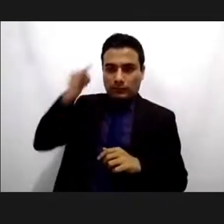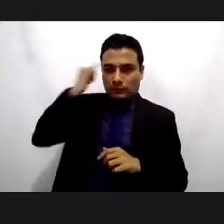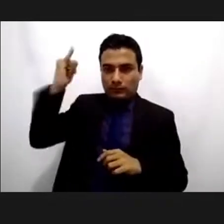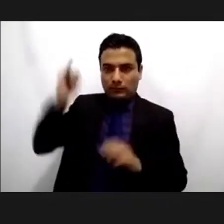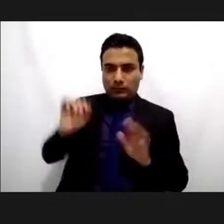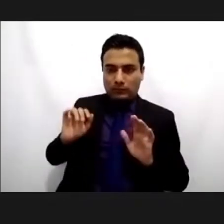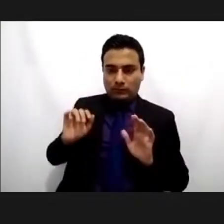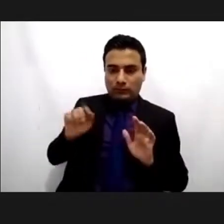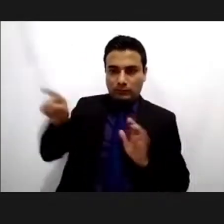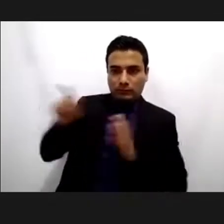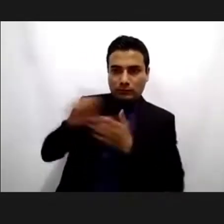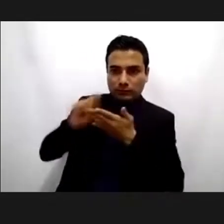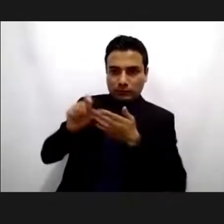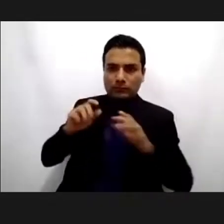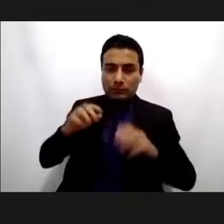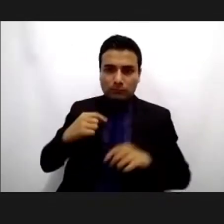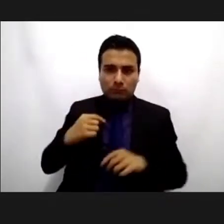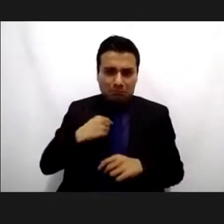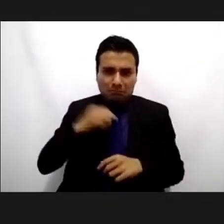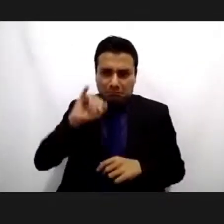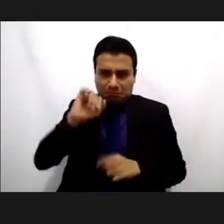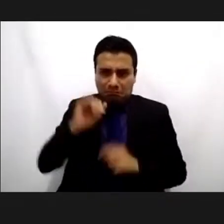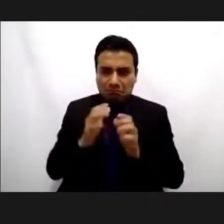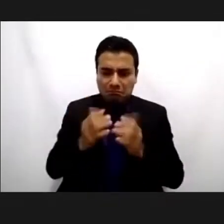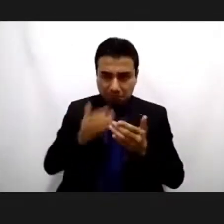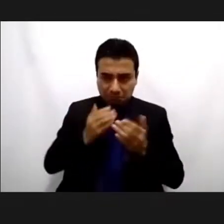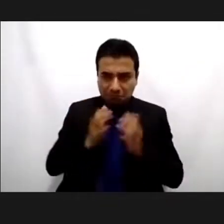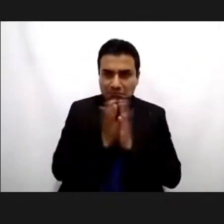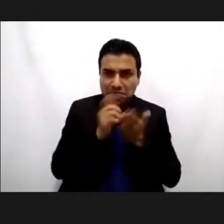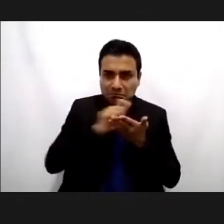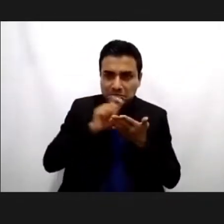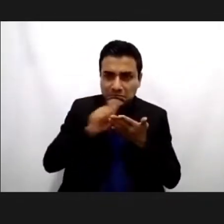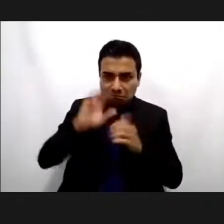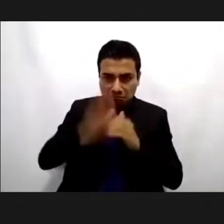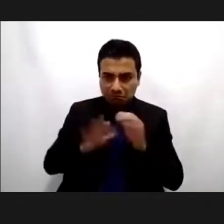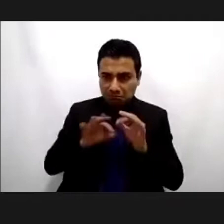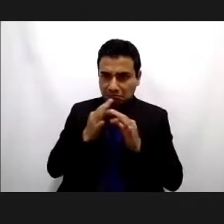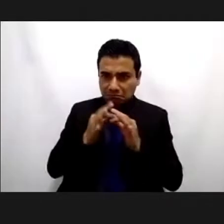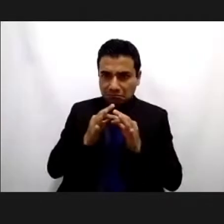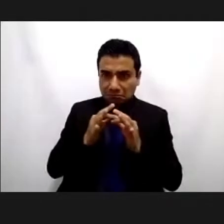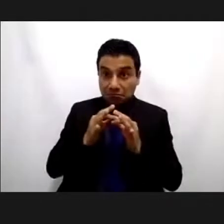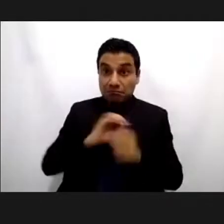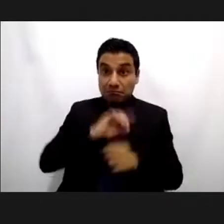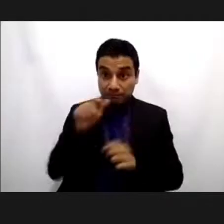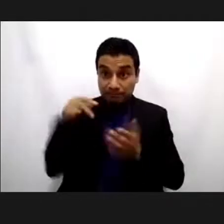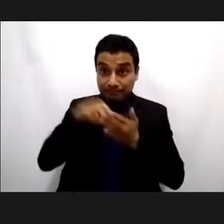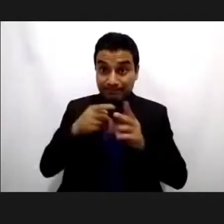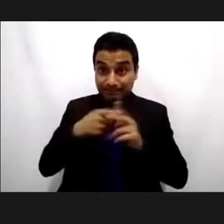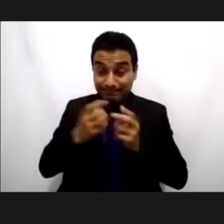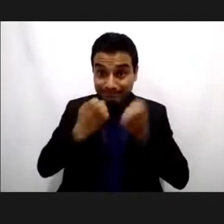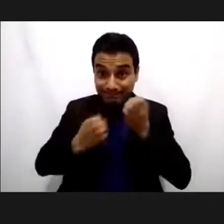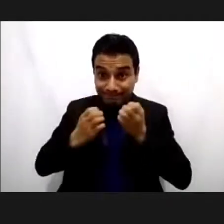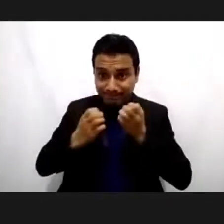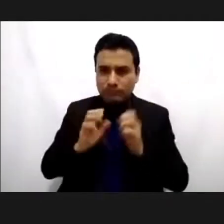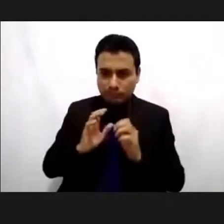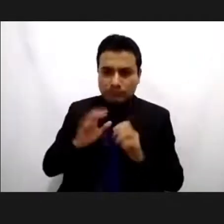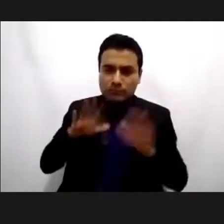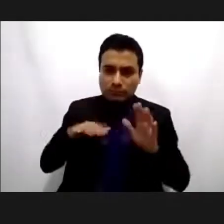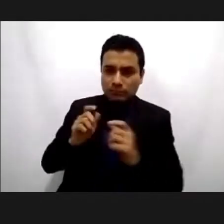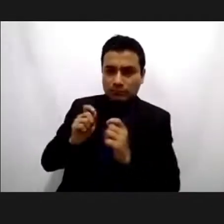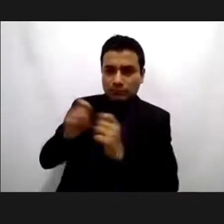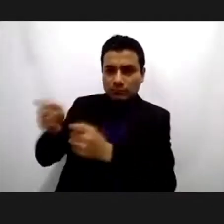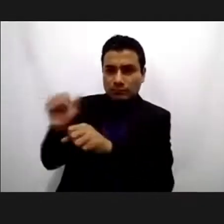normalmente quedan espacios en los que yo dejo que el actor complete. Y la segunda